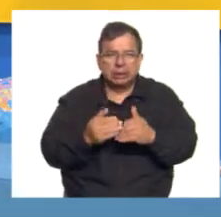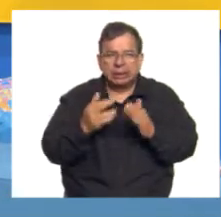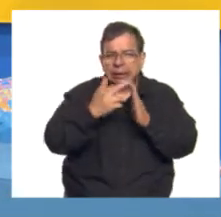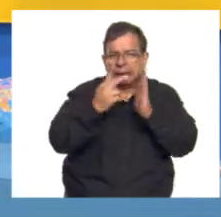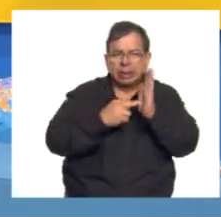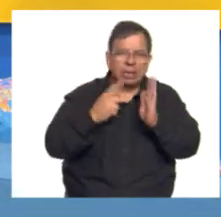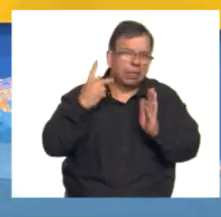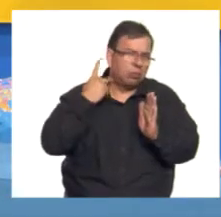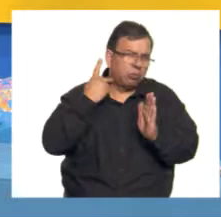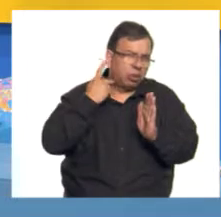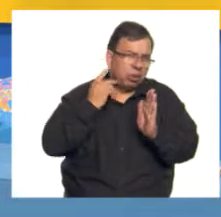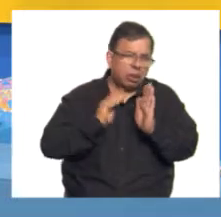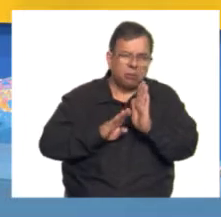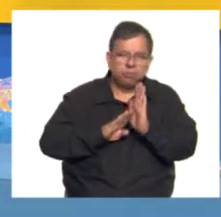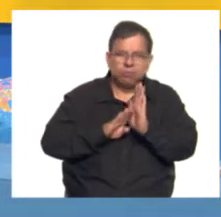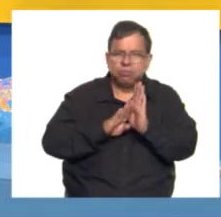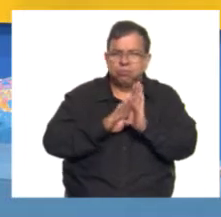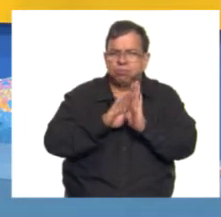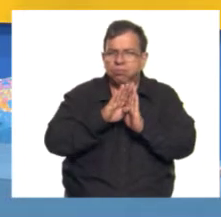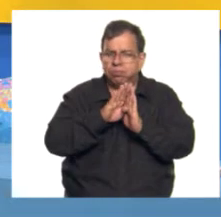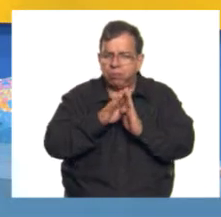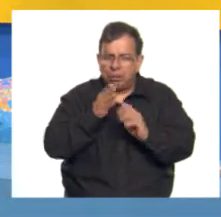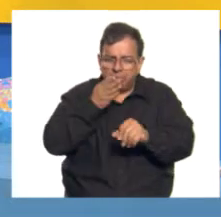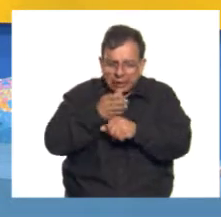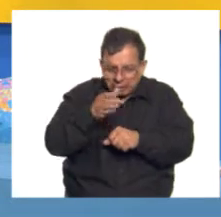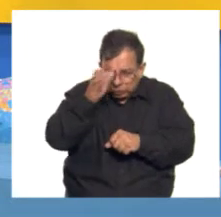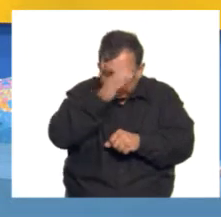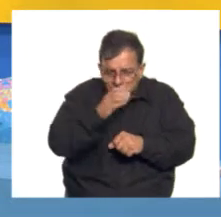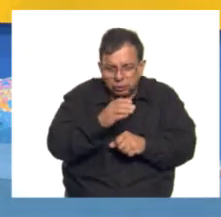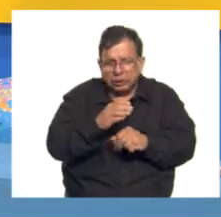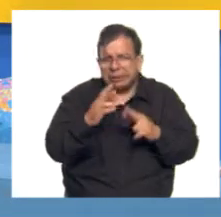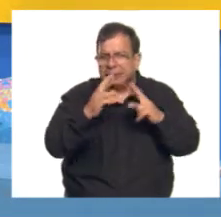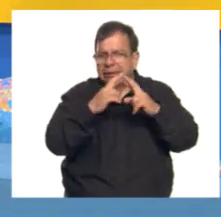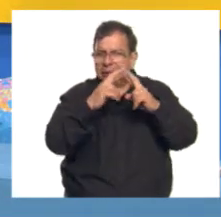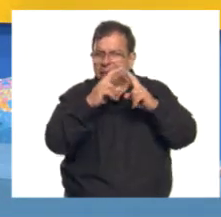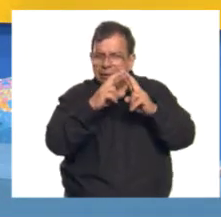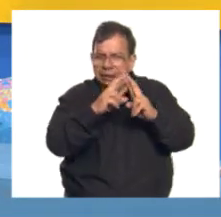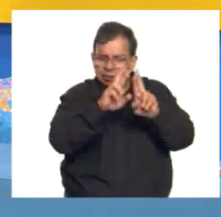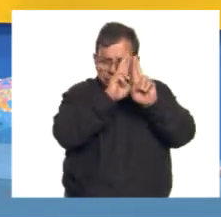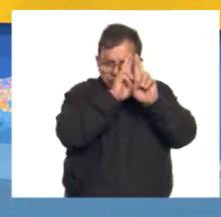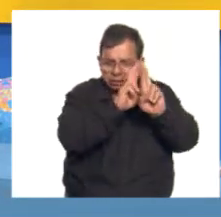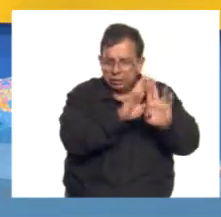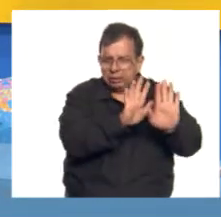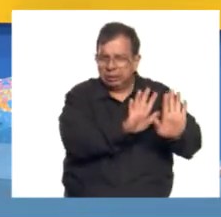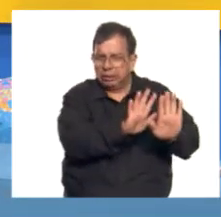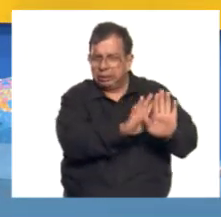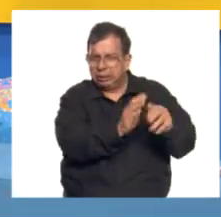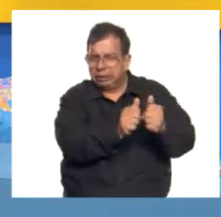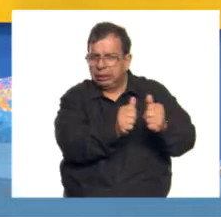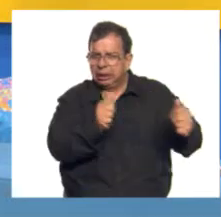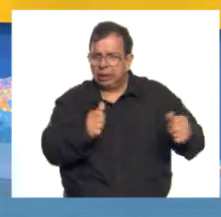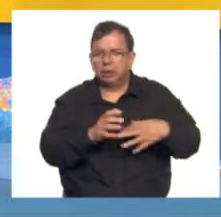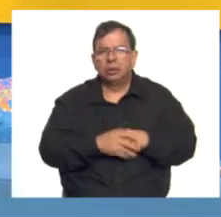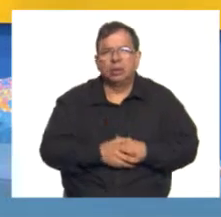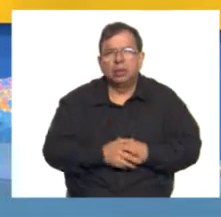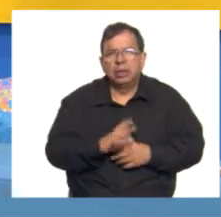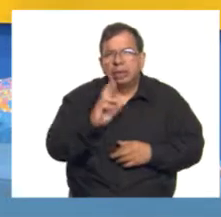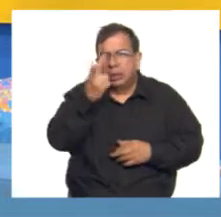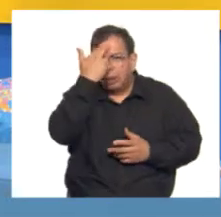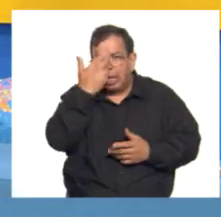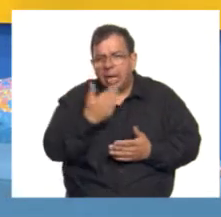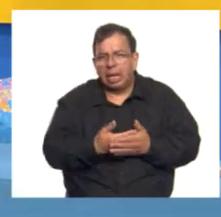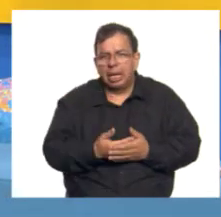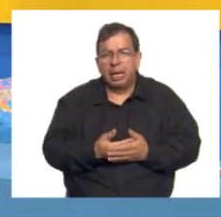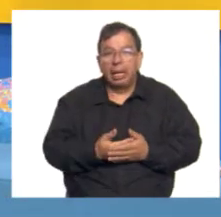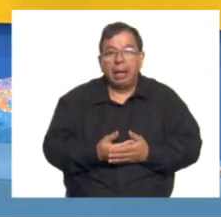educativas y se fortaleció el carácter científico y laico, es decir, sin religión, ¿se acuerdan? Porque como recordaremos, el gobierno